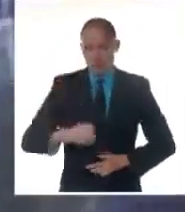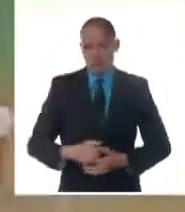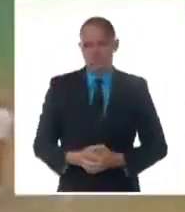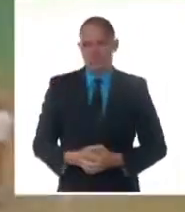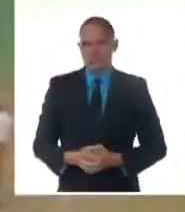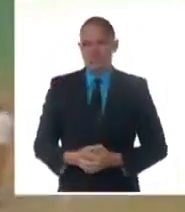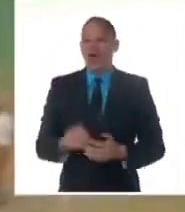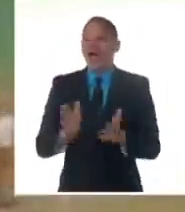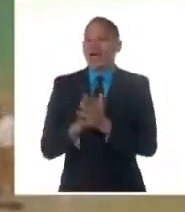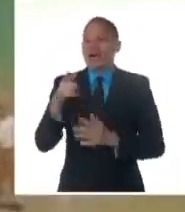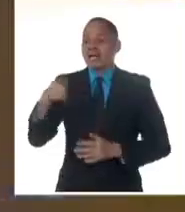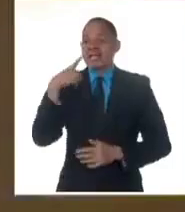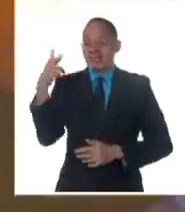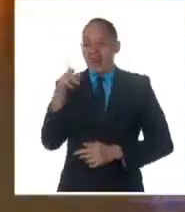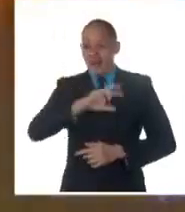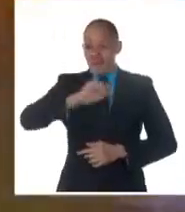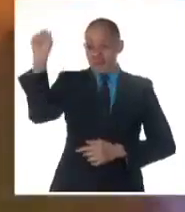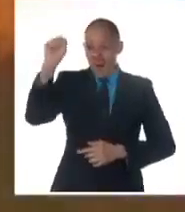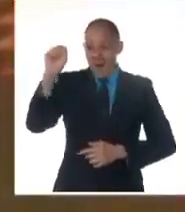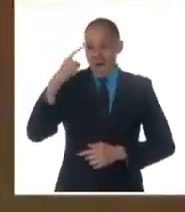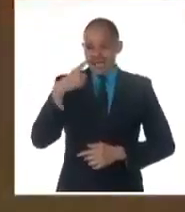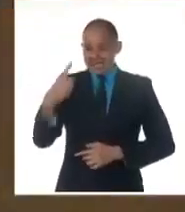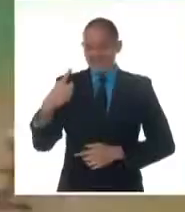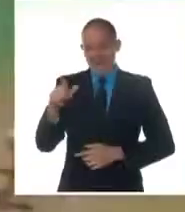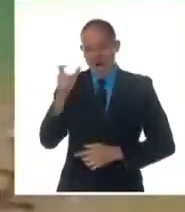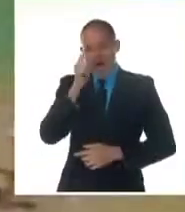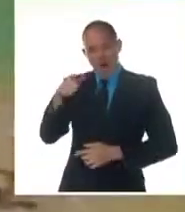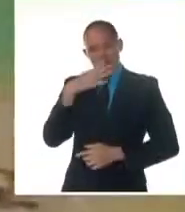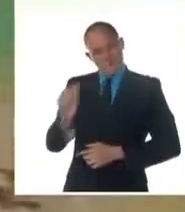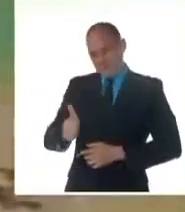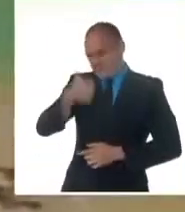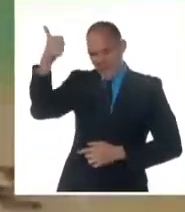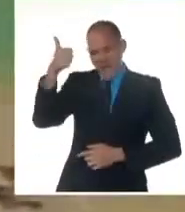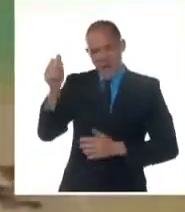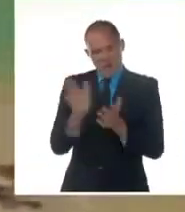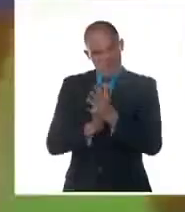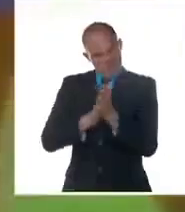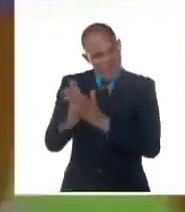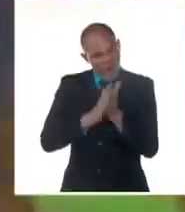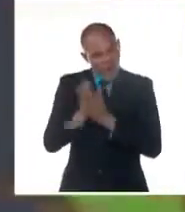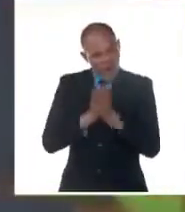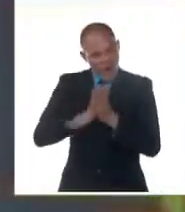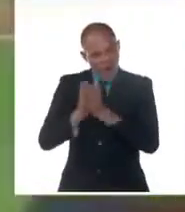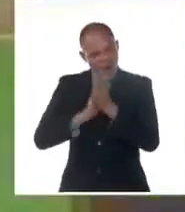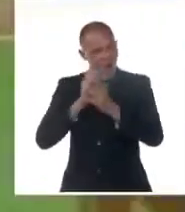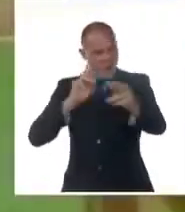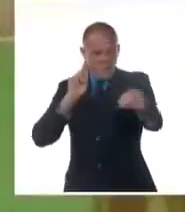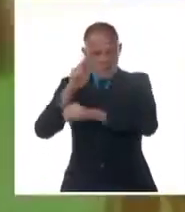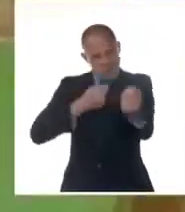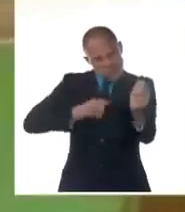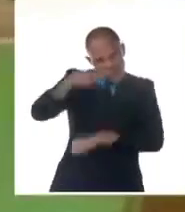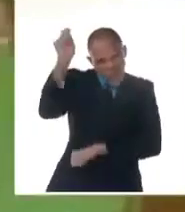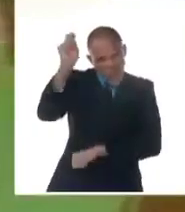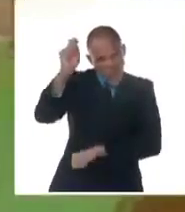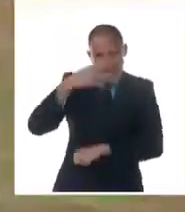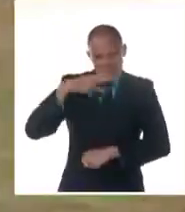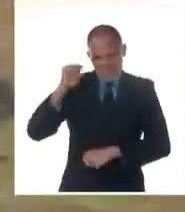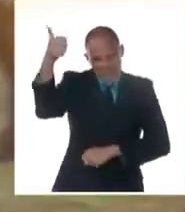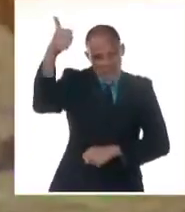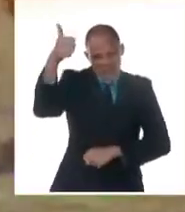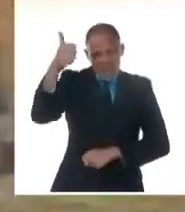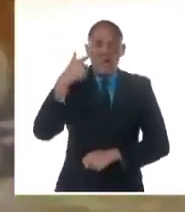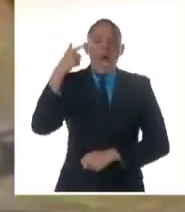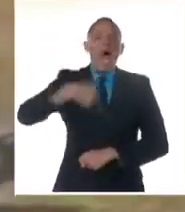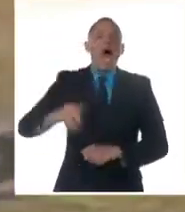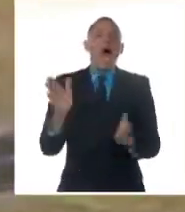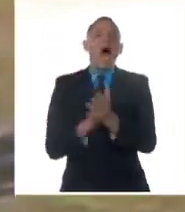Yo soy así como Linares, sabroso, póntala Linares, póntala 1000 veces, ahora es